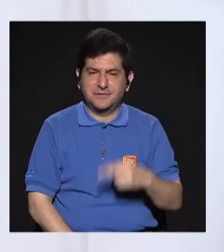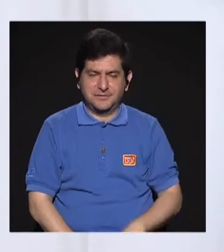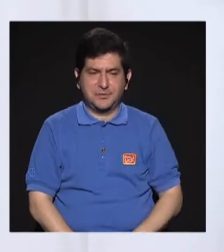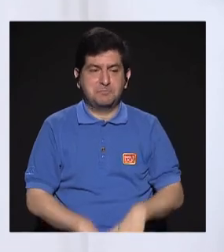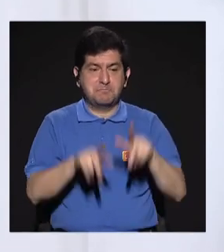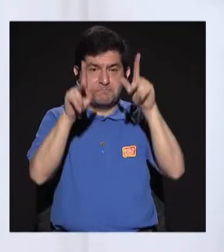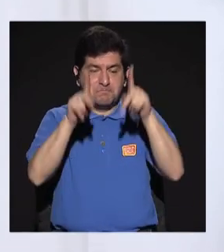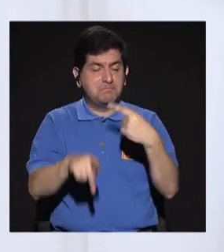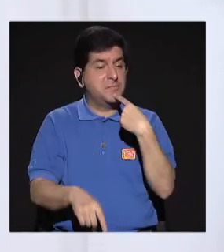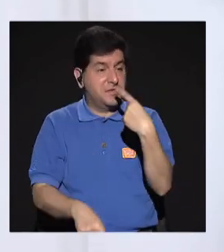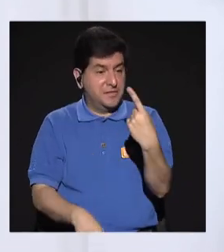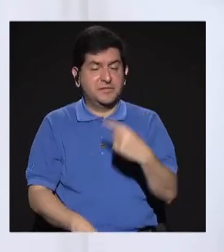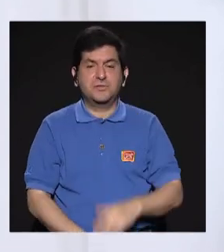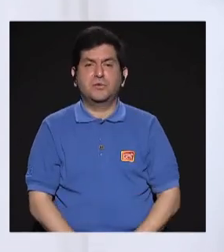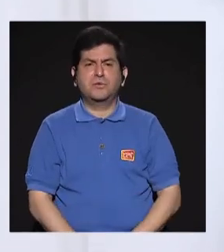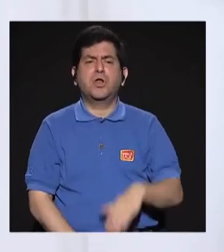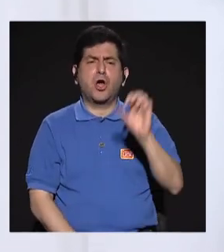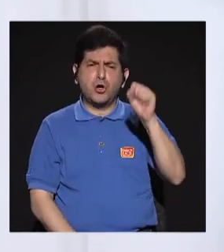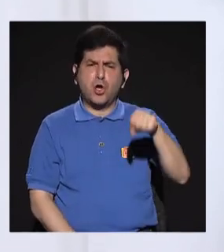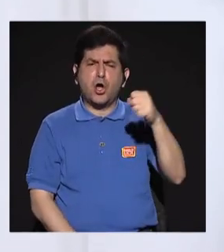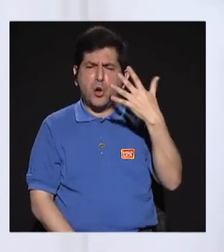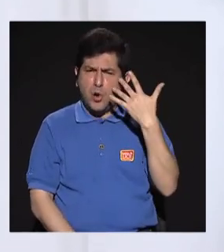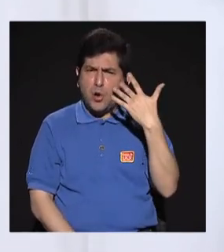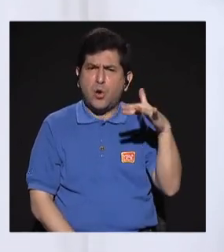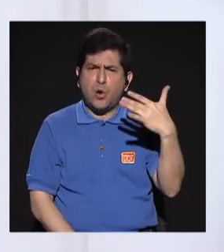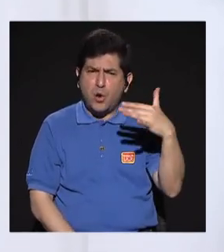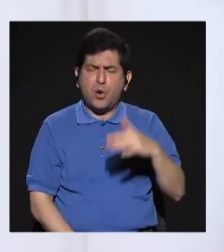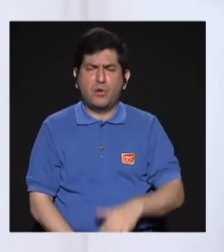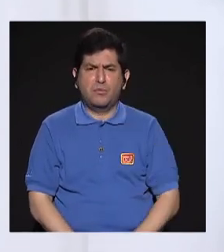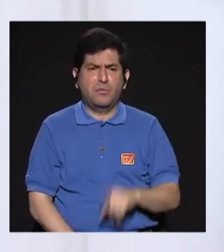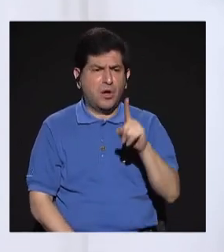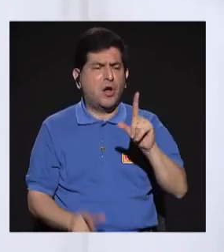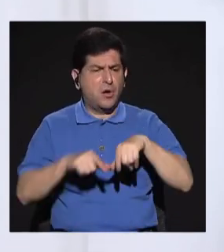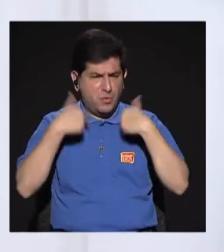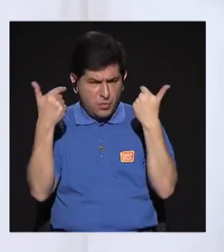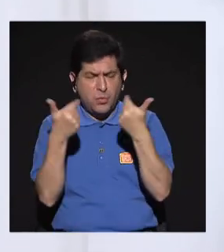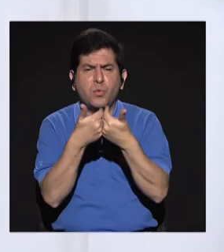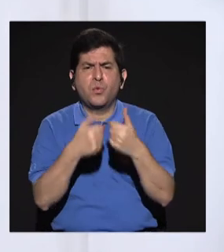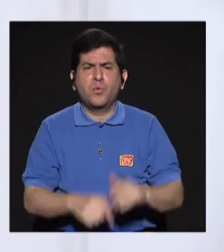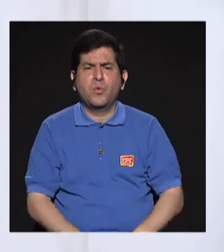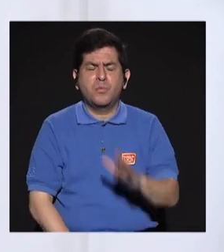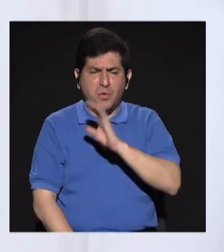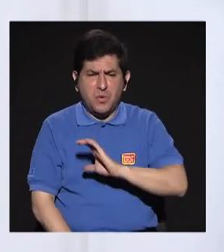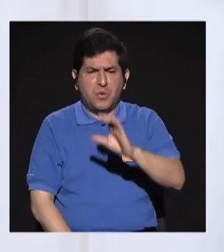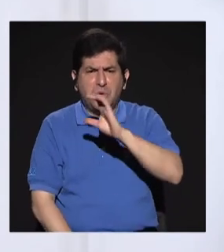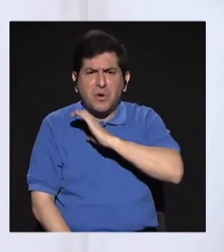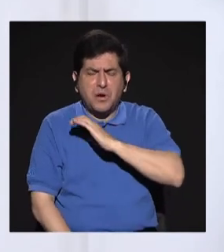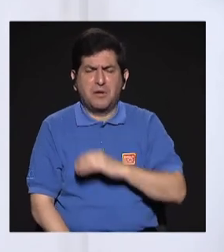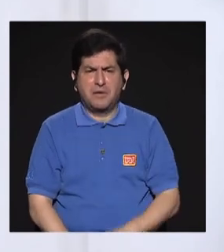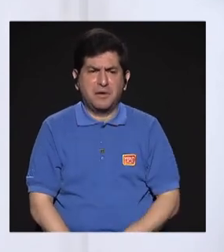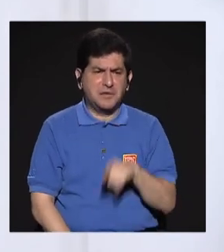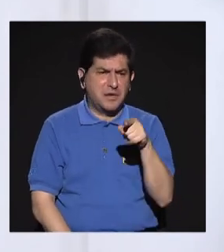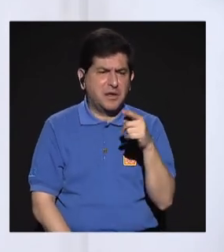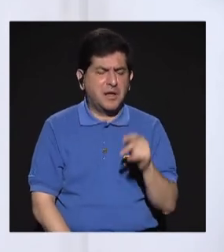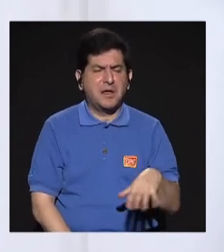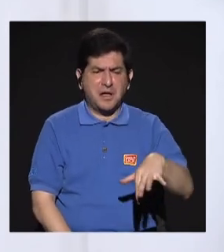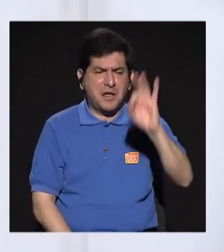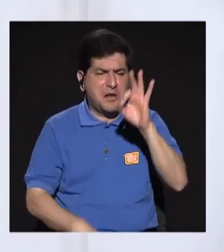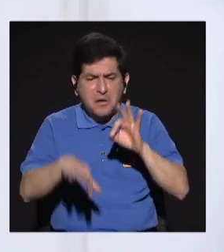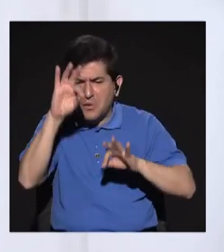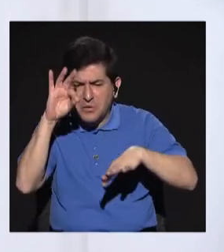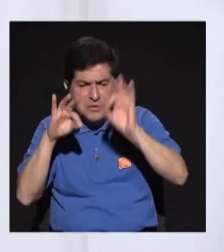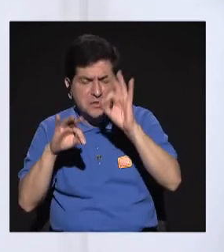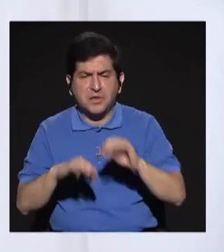era que algunas personas nos indican si mira se me parece a ciertos grupos por las características que